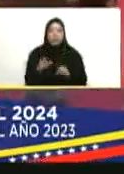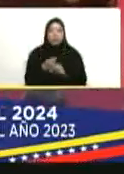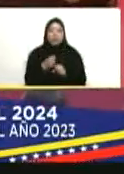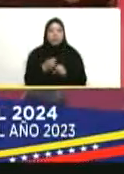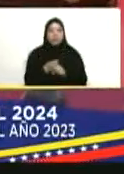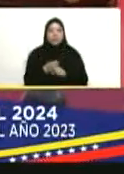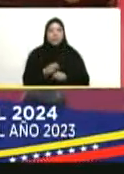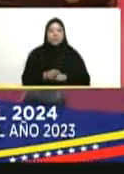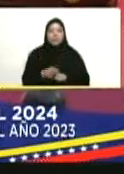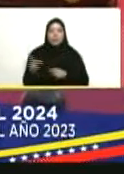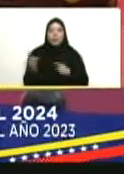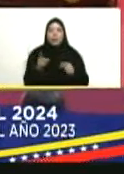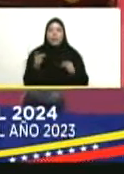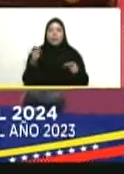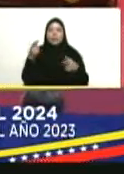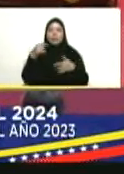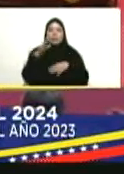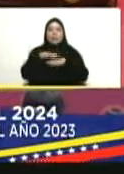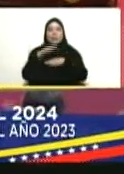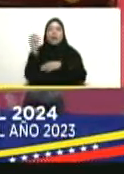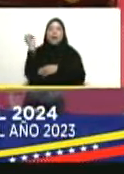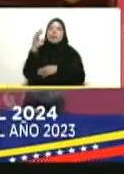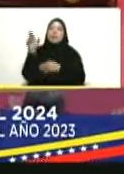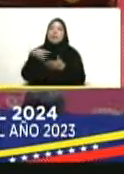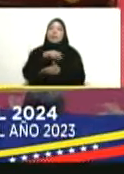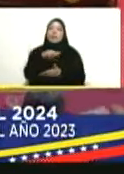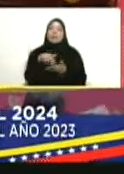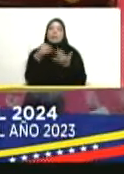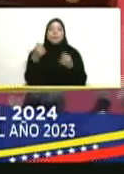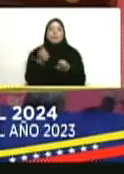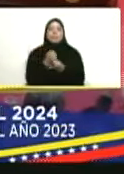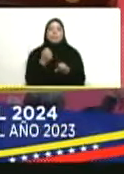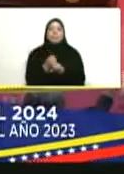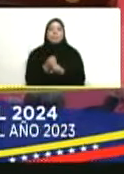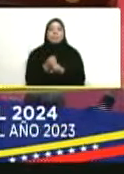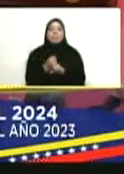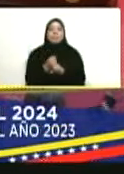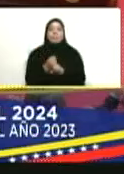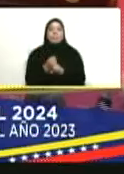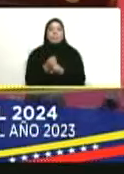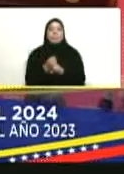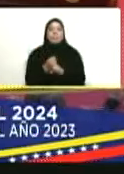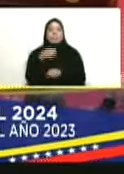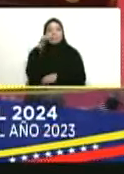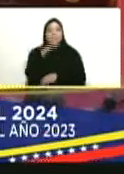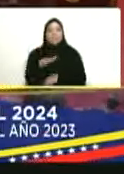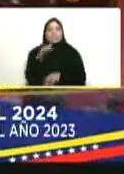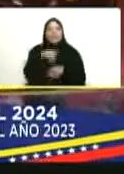de ese diálogo convocado por la Asamblea Nacional para establecer el cronograma electoral.